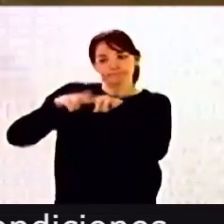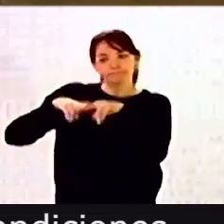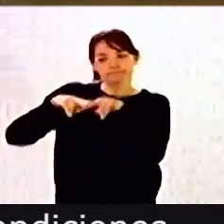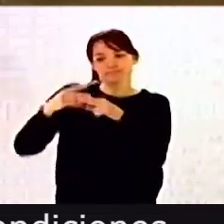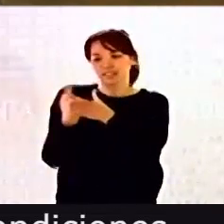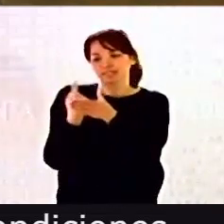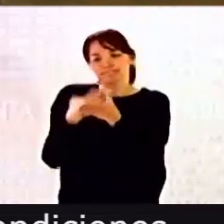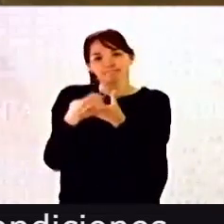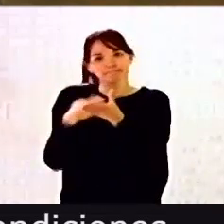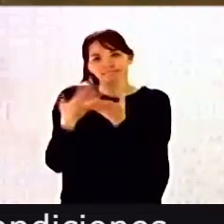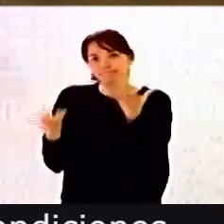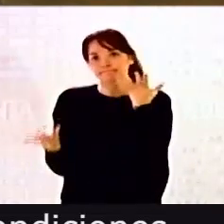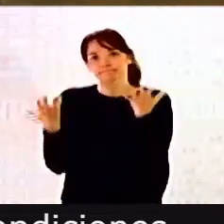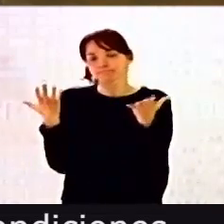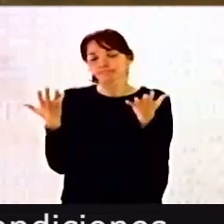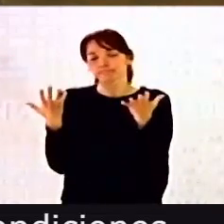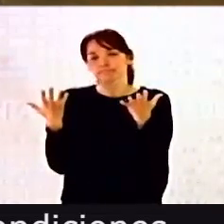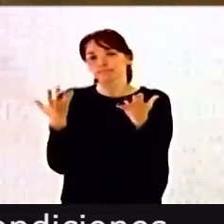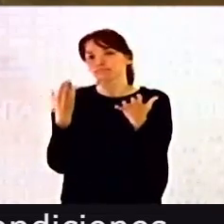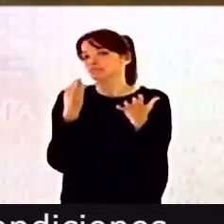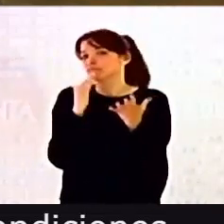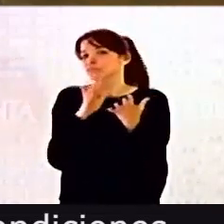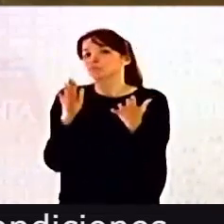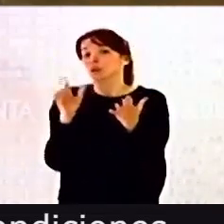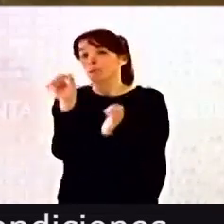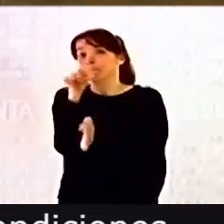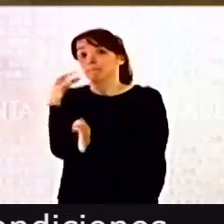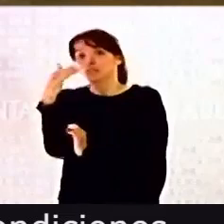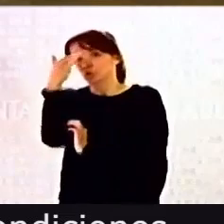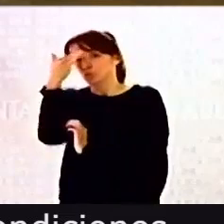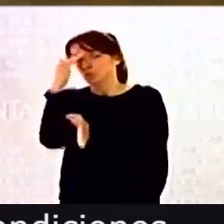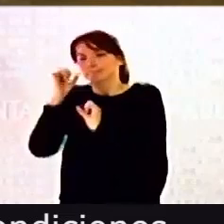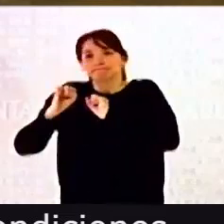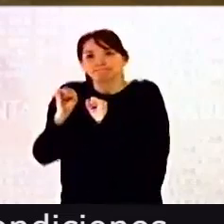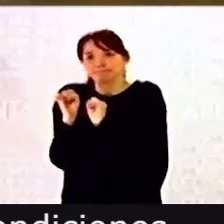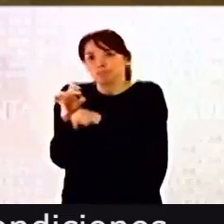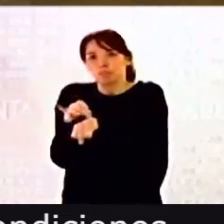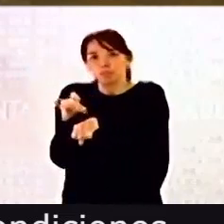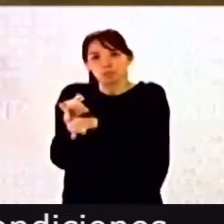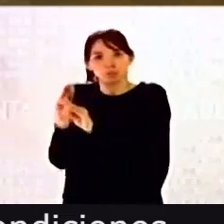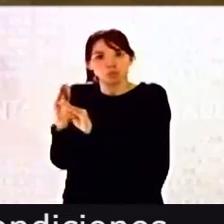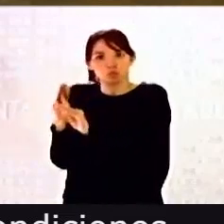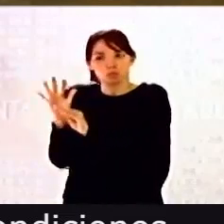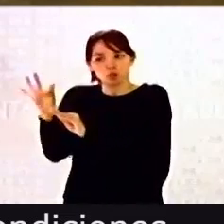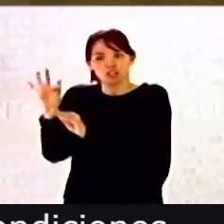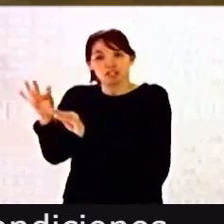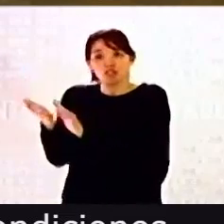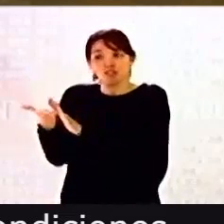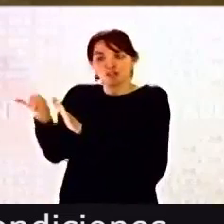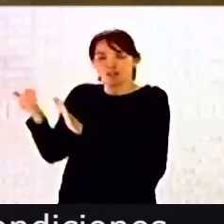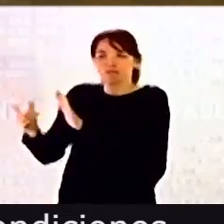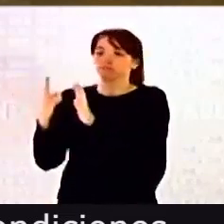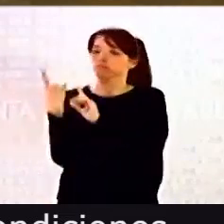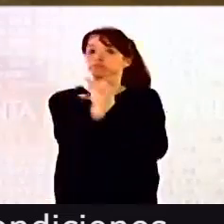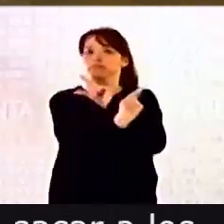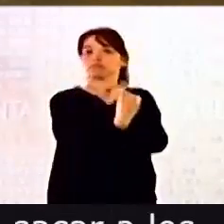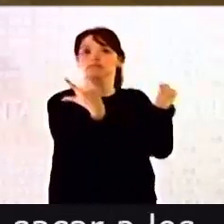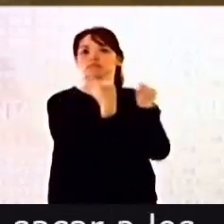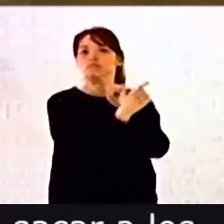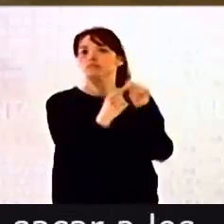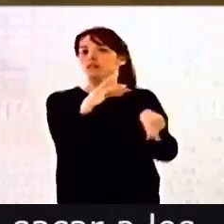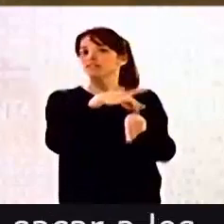aislamiento, hemos tenido que quedar dentro de los pisos tutelados a las personas positivas y sacar a los negativos para poder